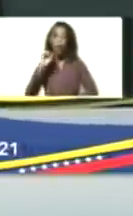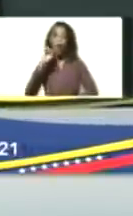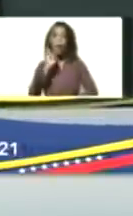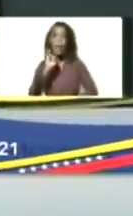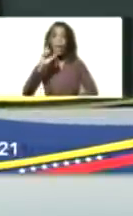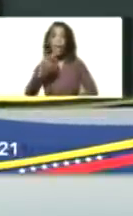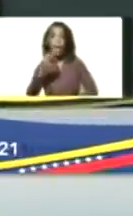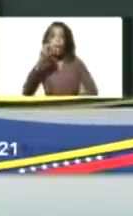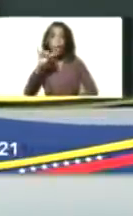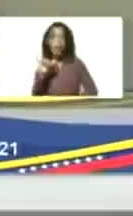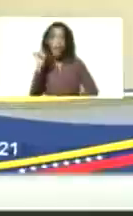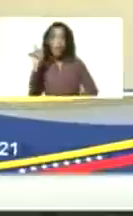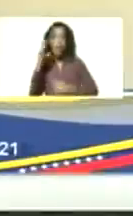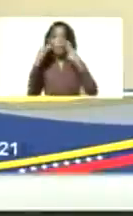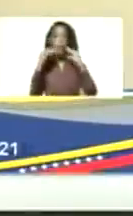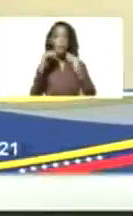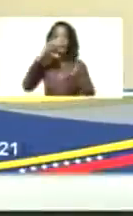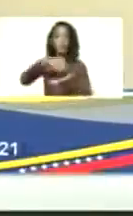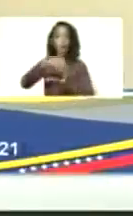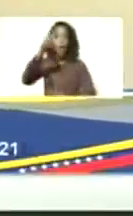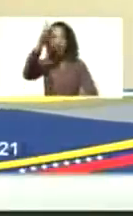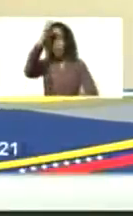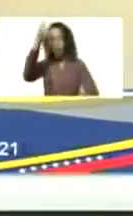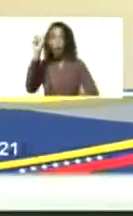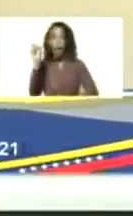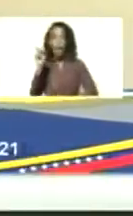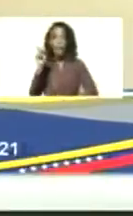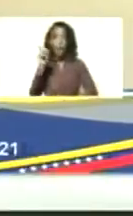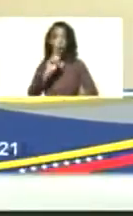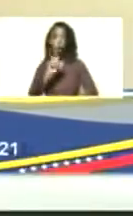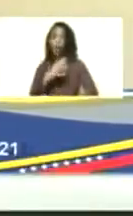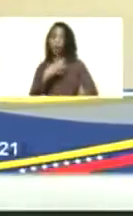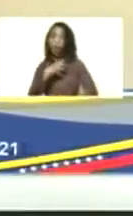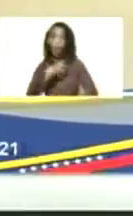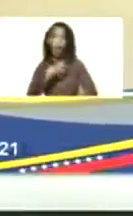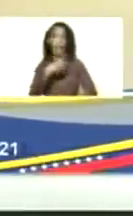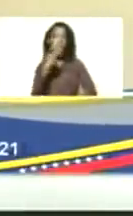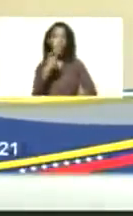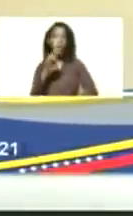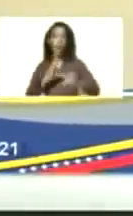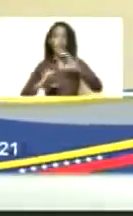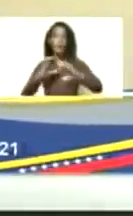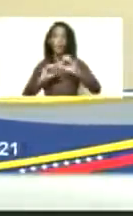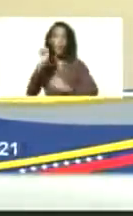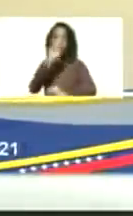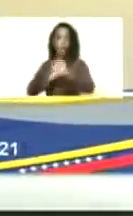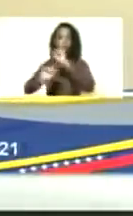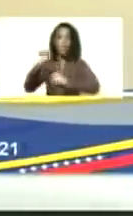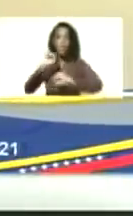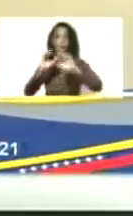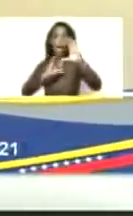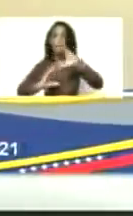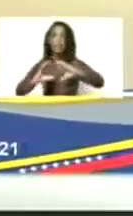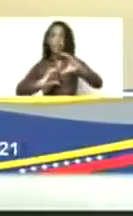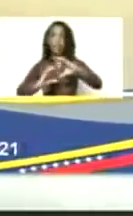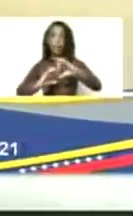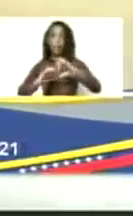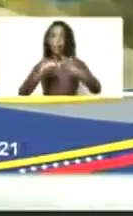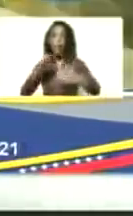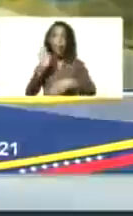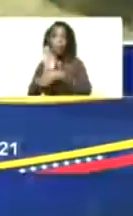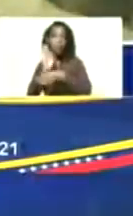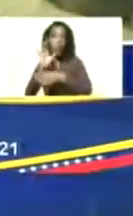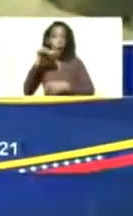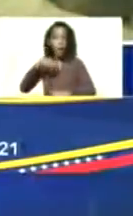experiencia del Estado Falcón. Y no puede faltar, por supuesto, la ciencia para la defensa, la ciencia para salvaguardar nuestra